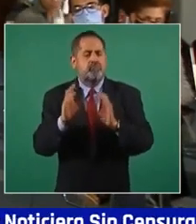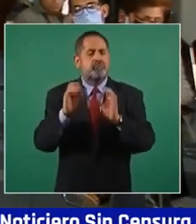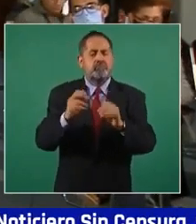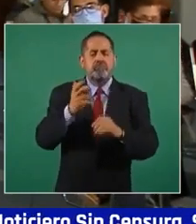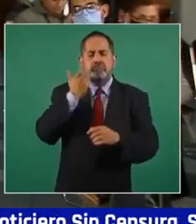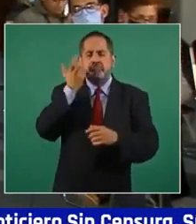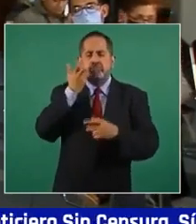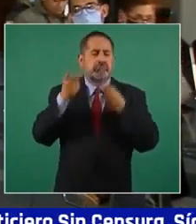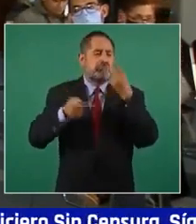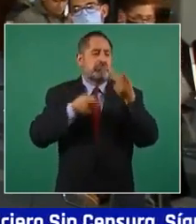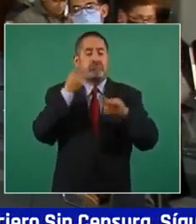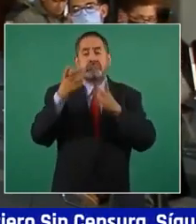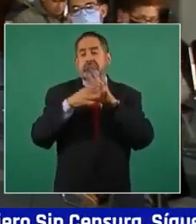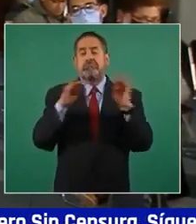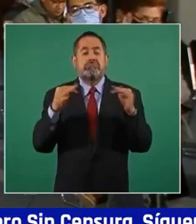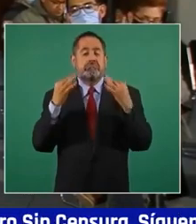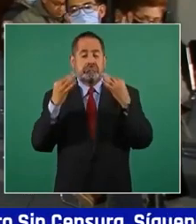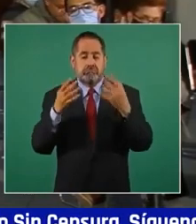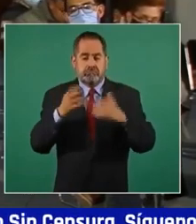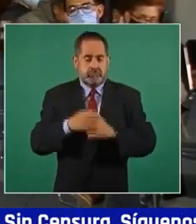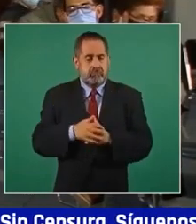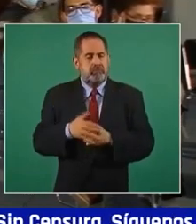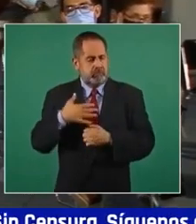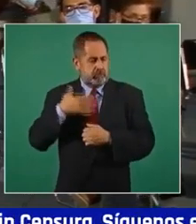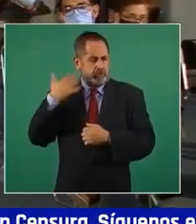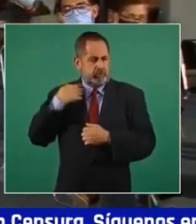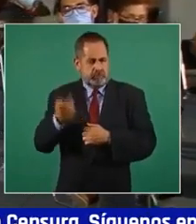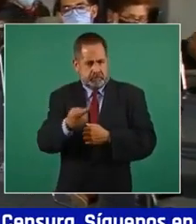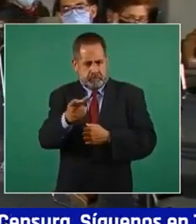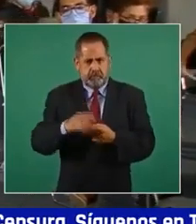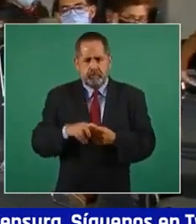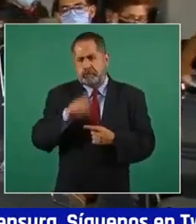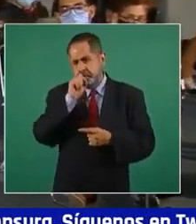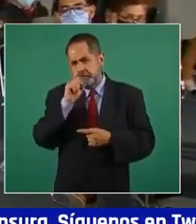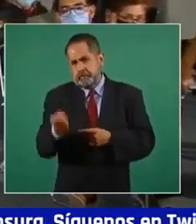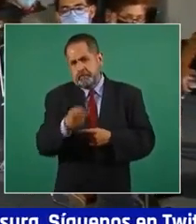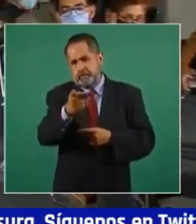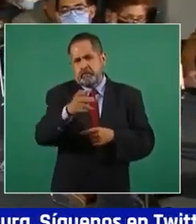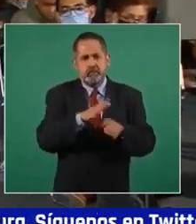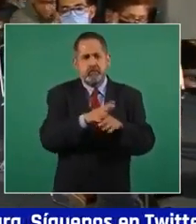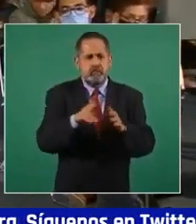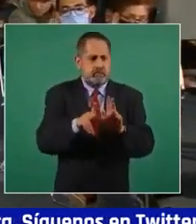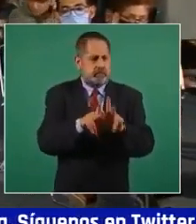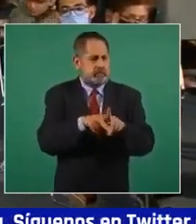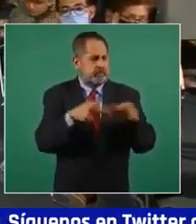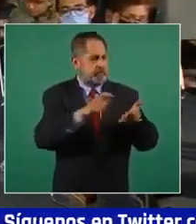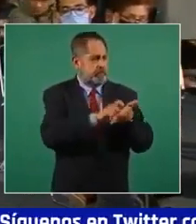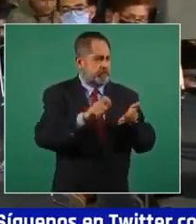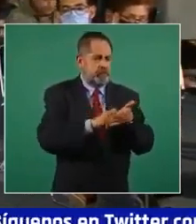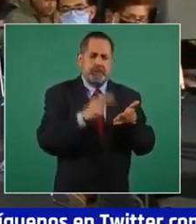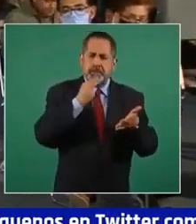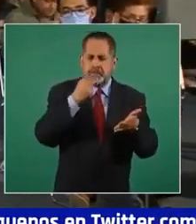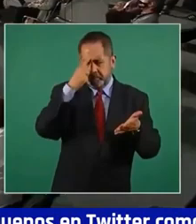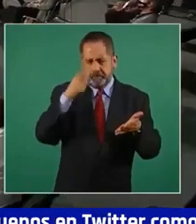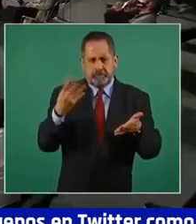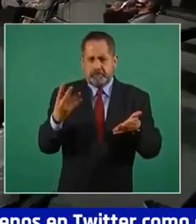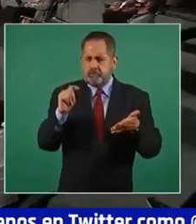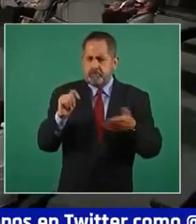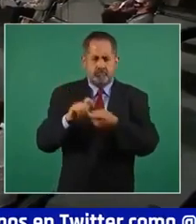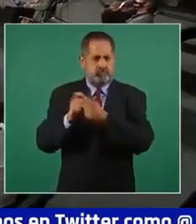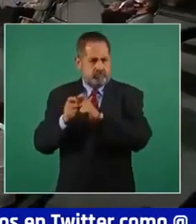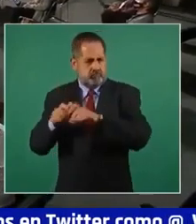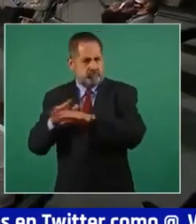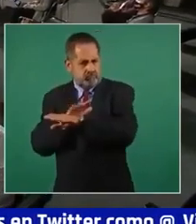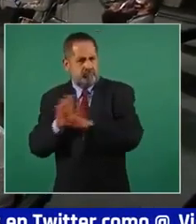simple propaganda oficial. Y también le pregunté qué tipo de periodismo servía a la 4T. Usted, sin